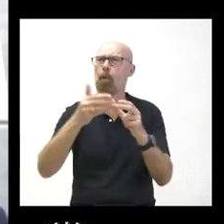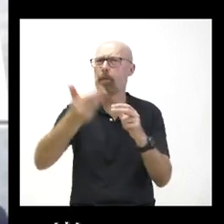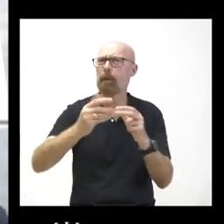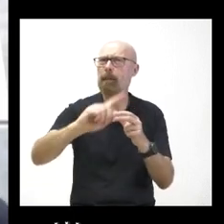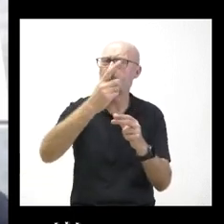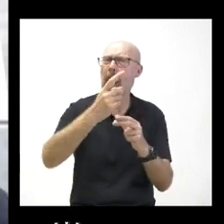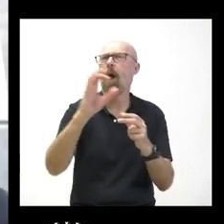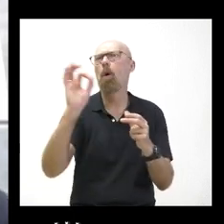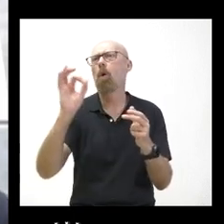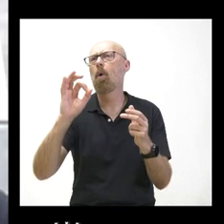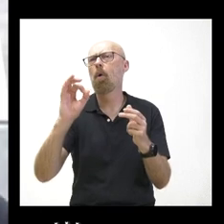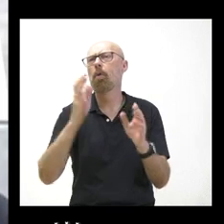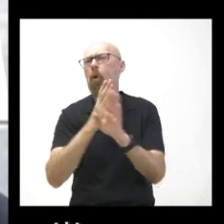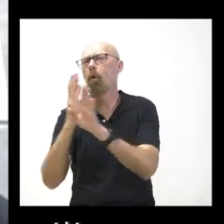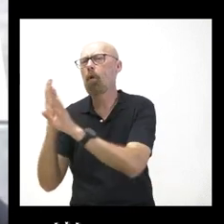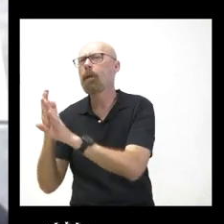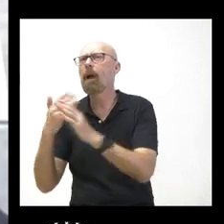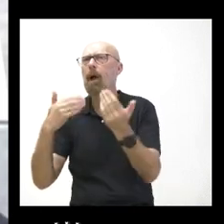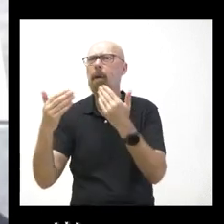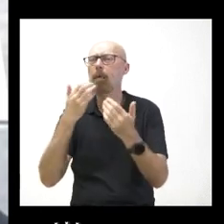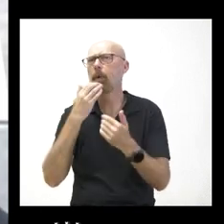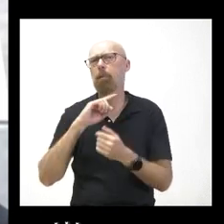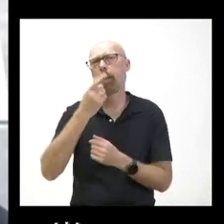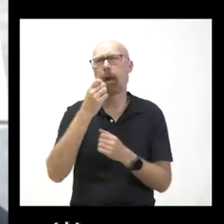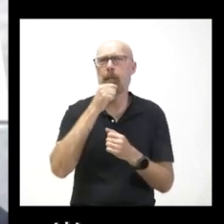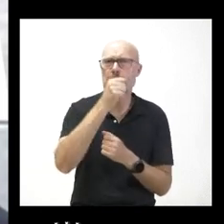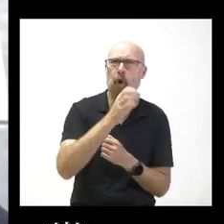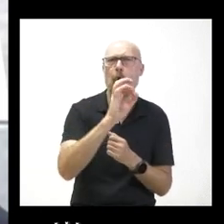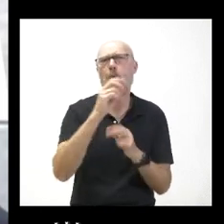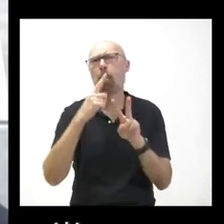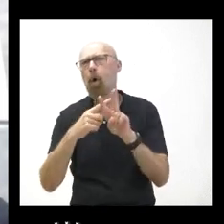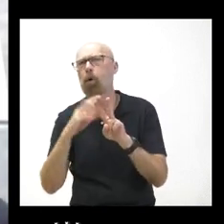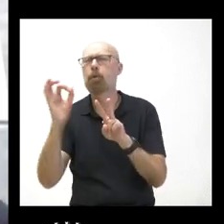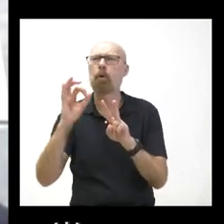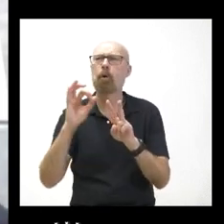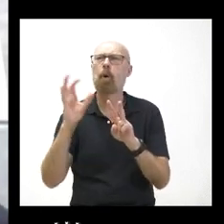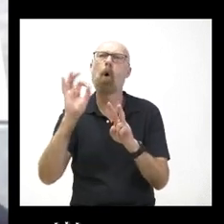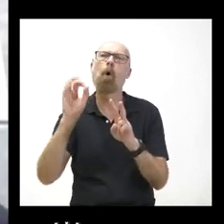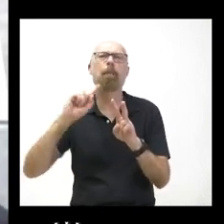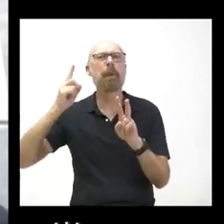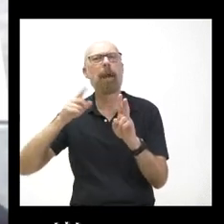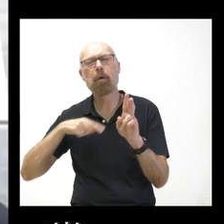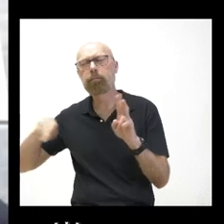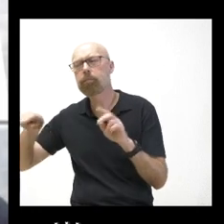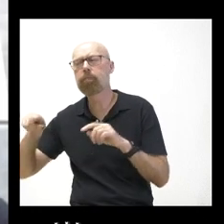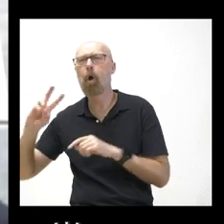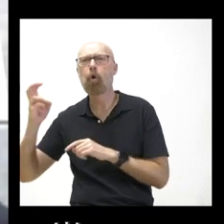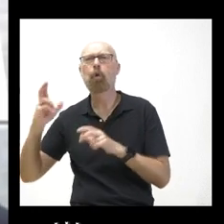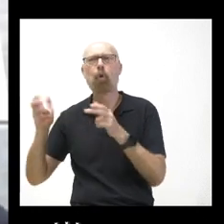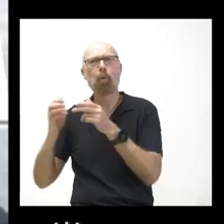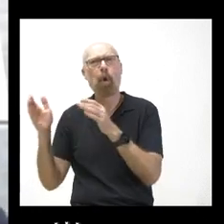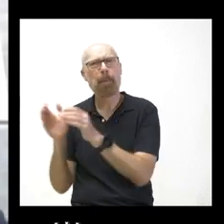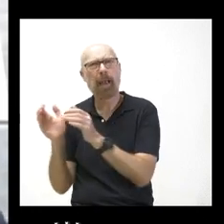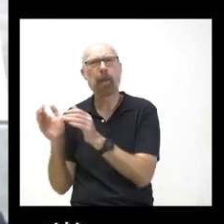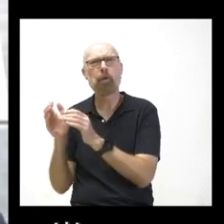absoluta tipo el peso aunque sea complicado o Box o si se va a buscar antes eh los partidos más pequeños